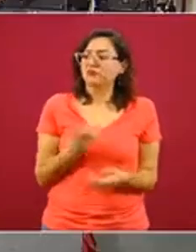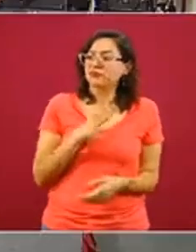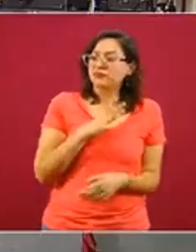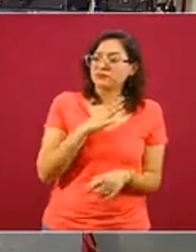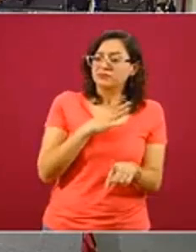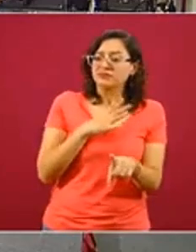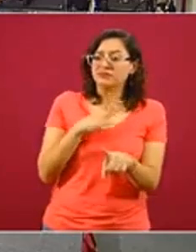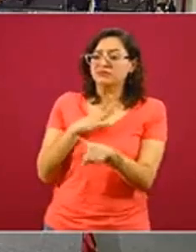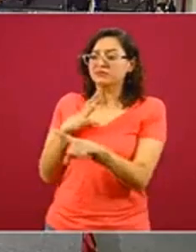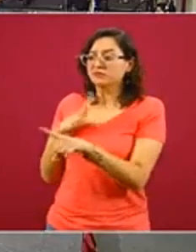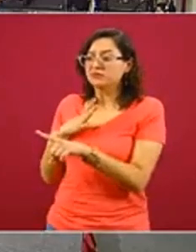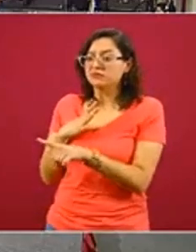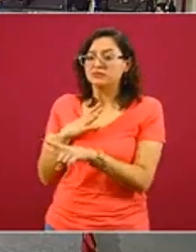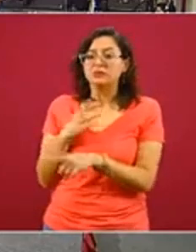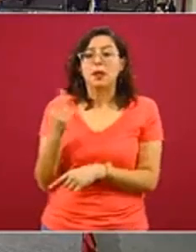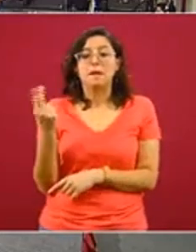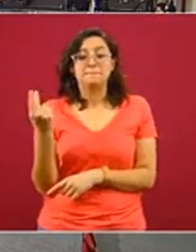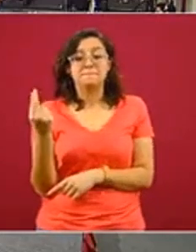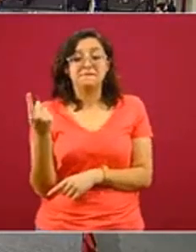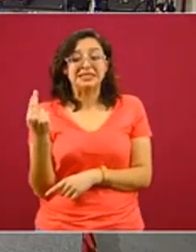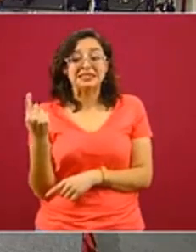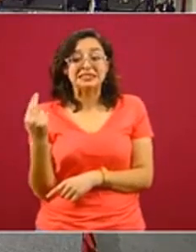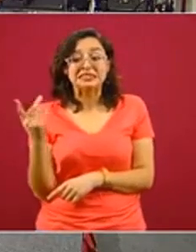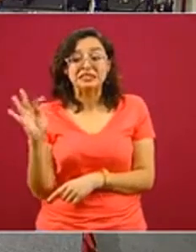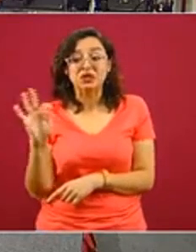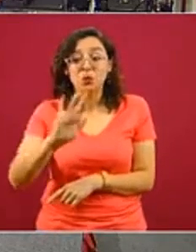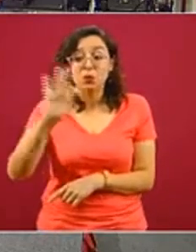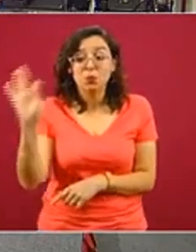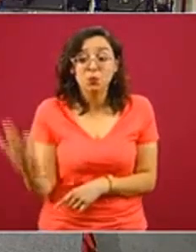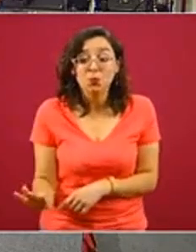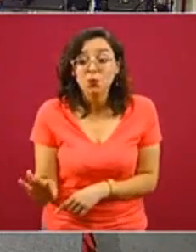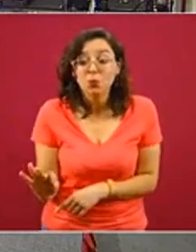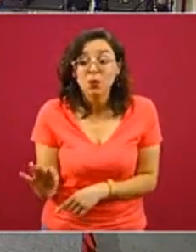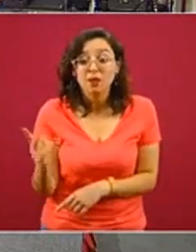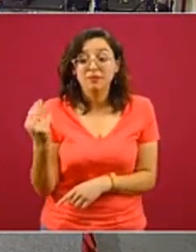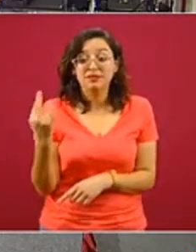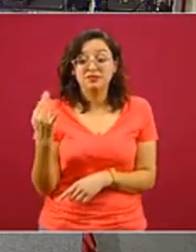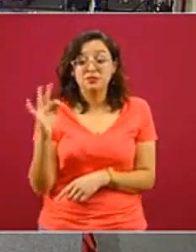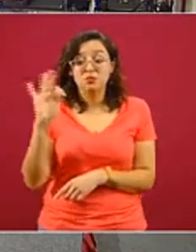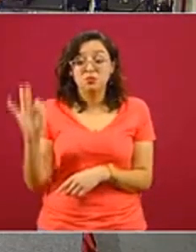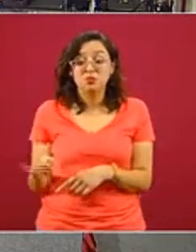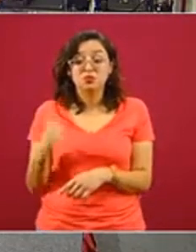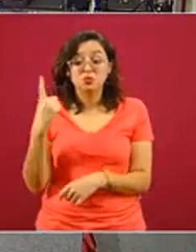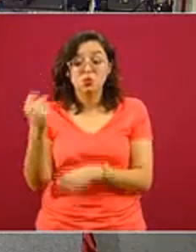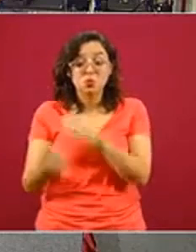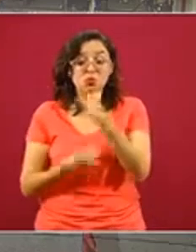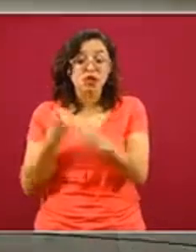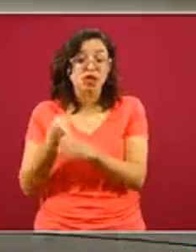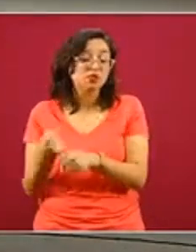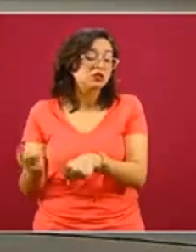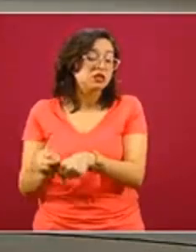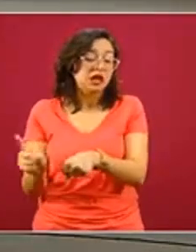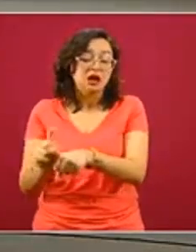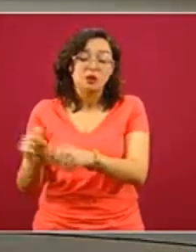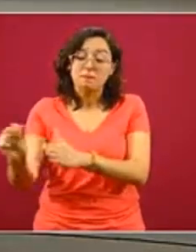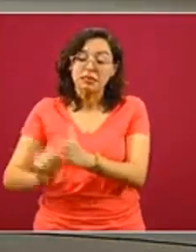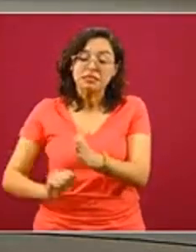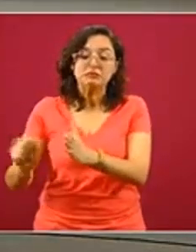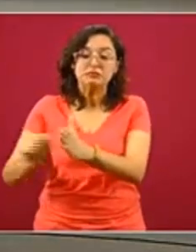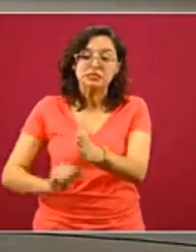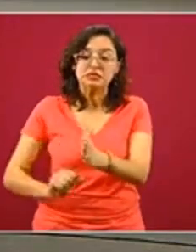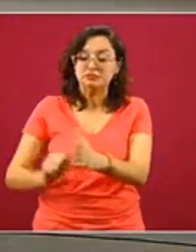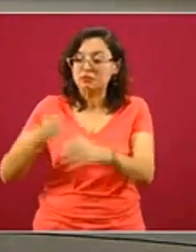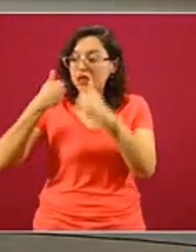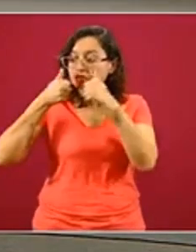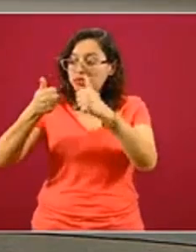proveen 25%, la cuarta parte de las consultas anuales o diarias o mensuales del